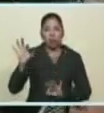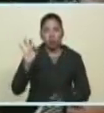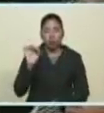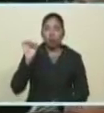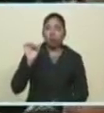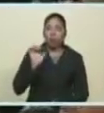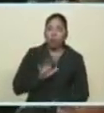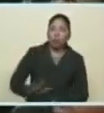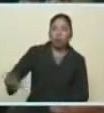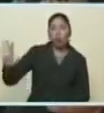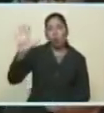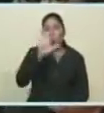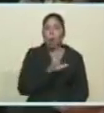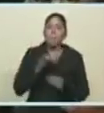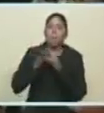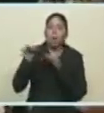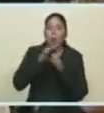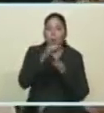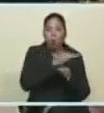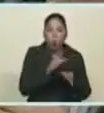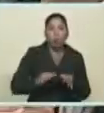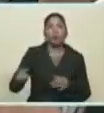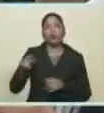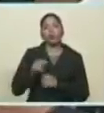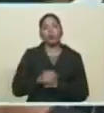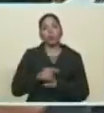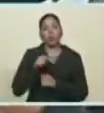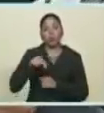en todos los municipios del país.